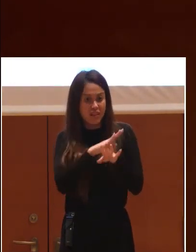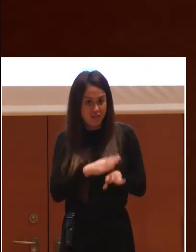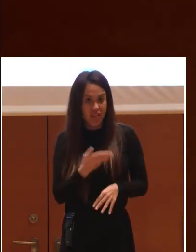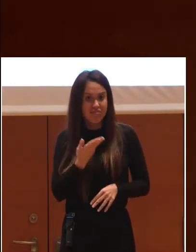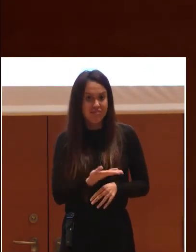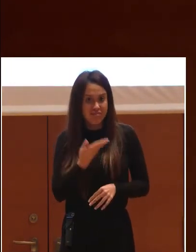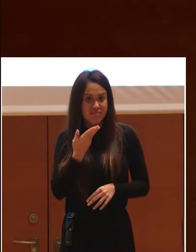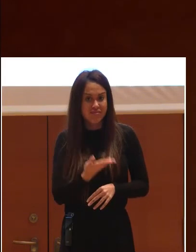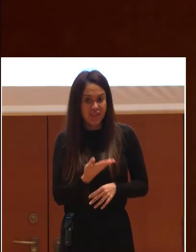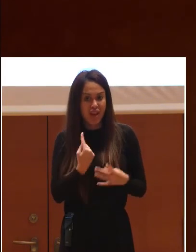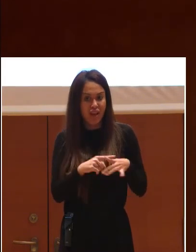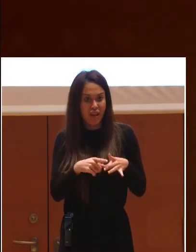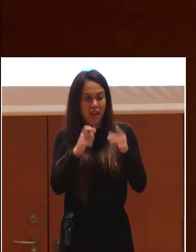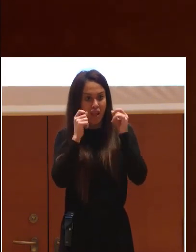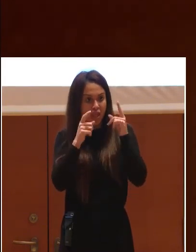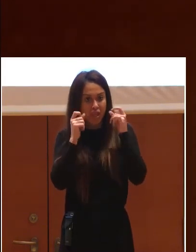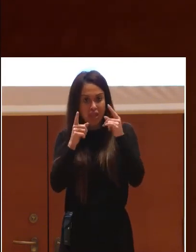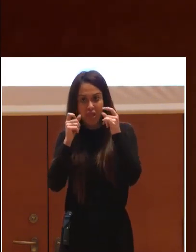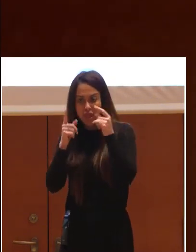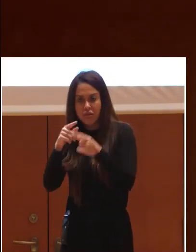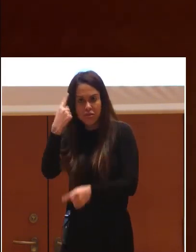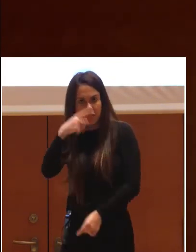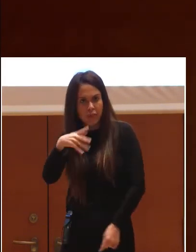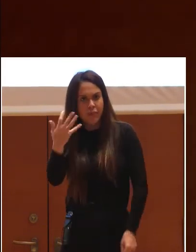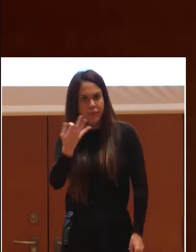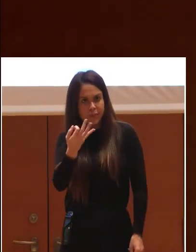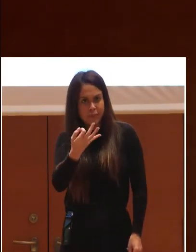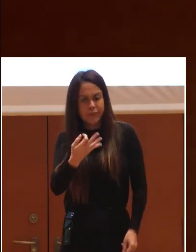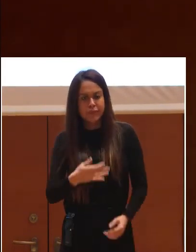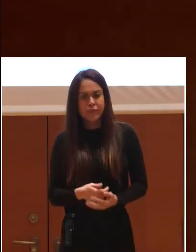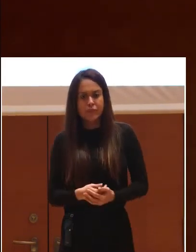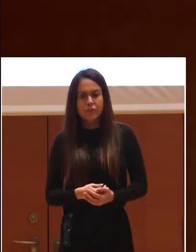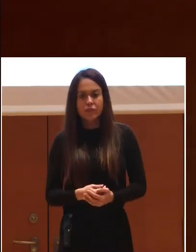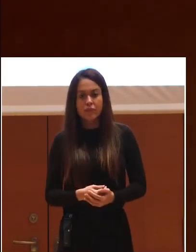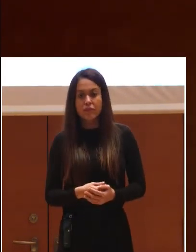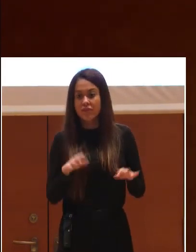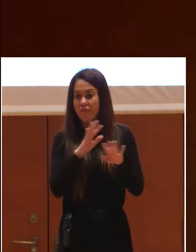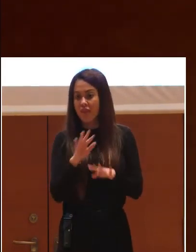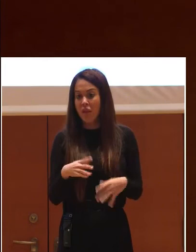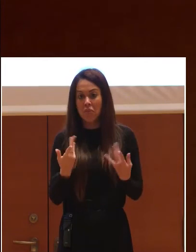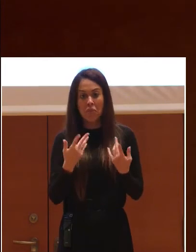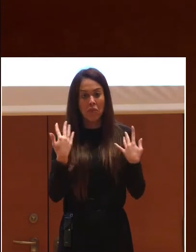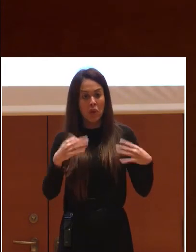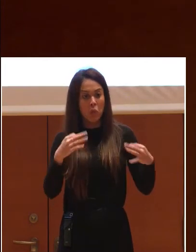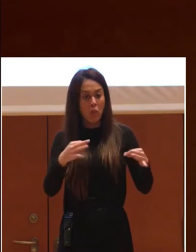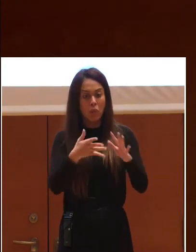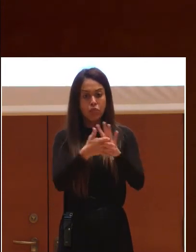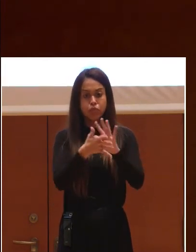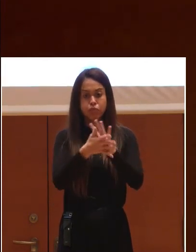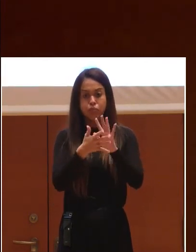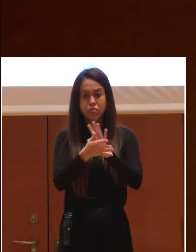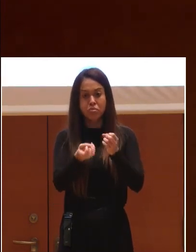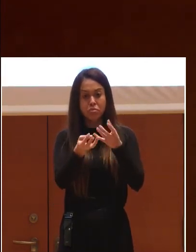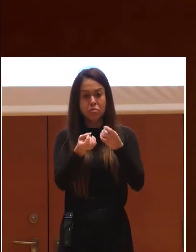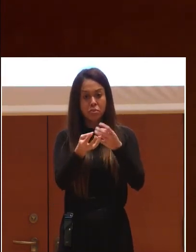como dice enterarme de muchas cosas y esto también es importante nos tenemos